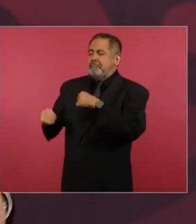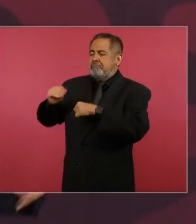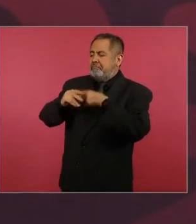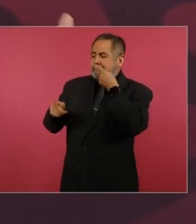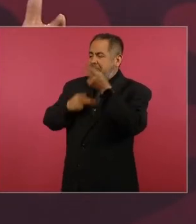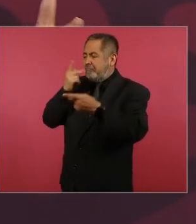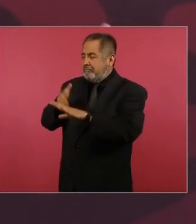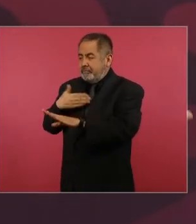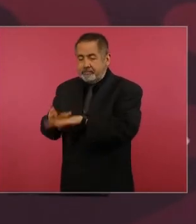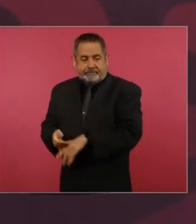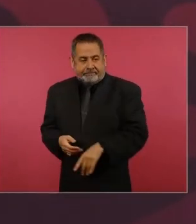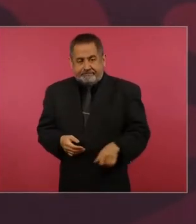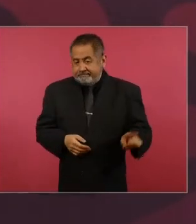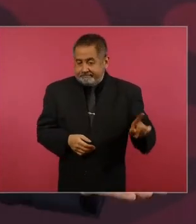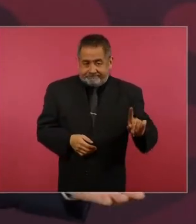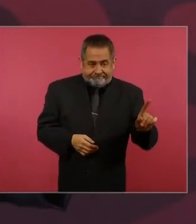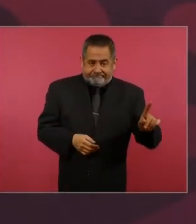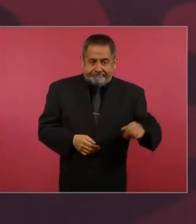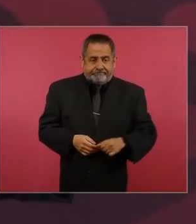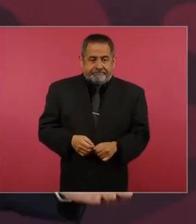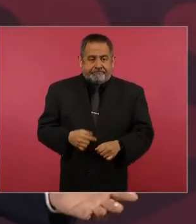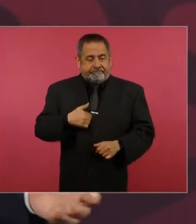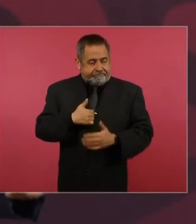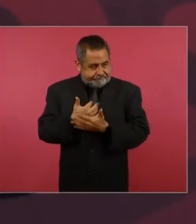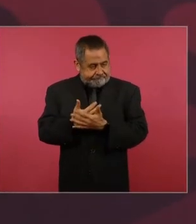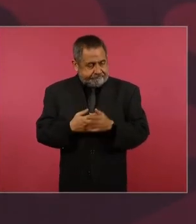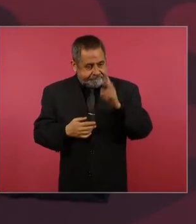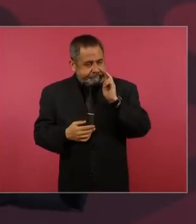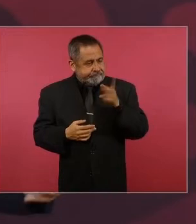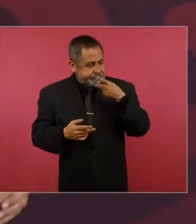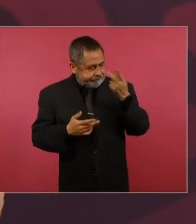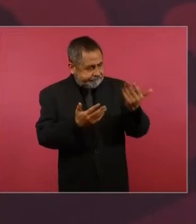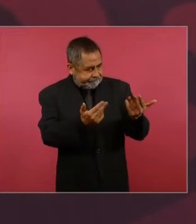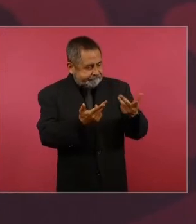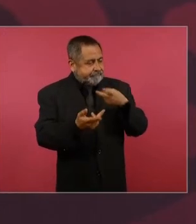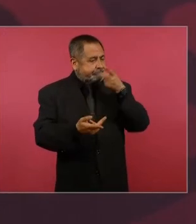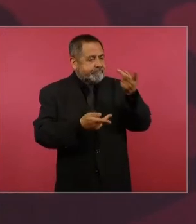Y estoy esperando todavía que diga algo